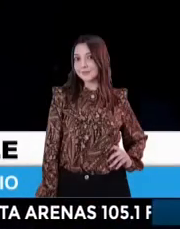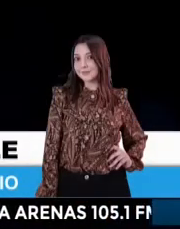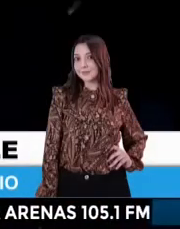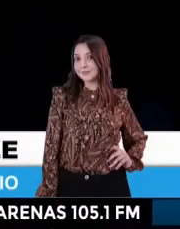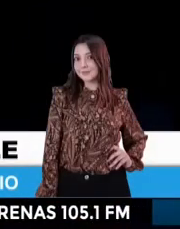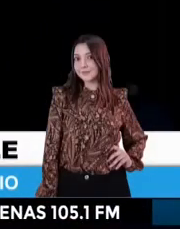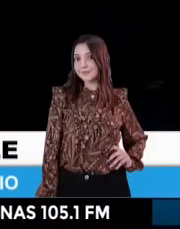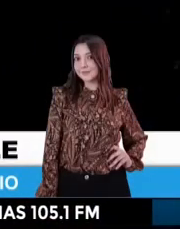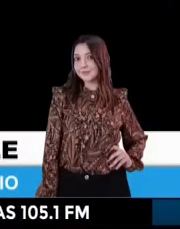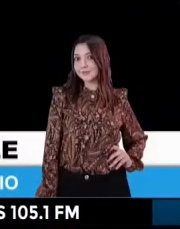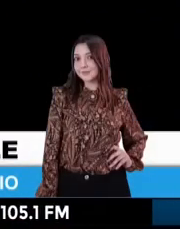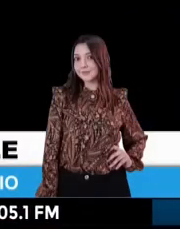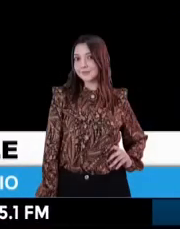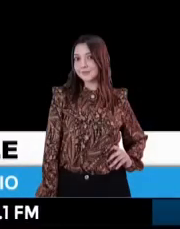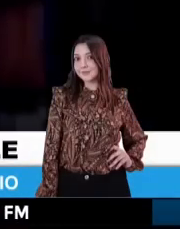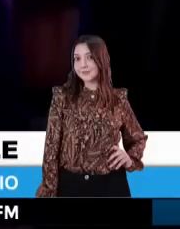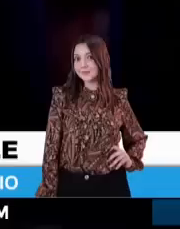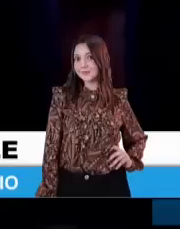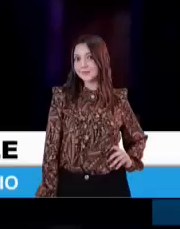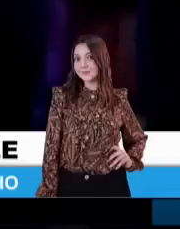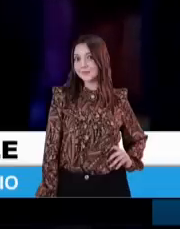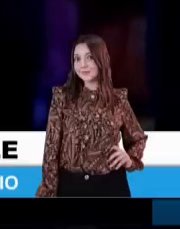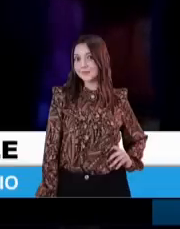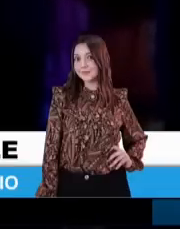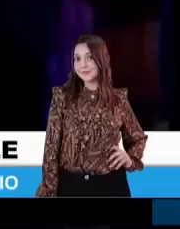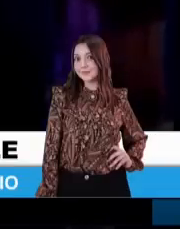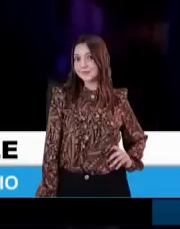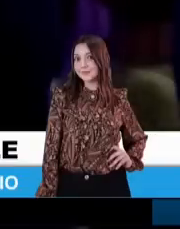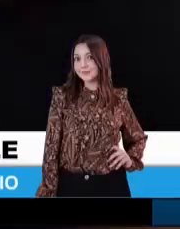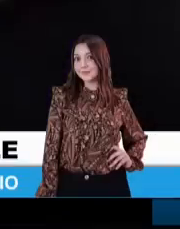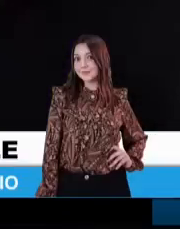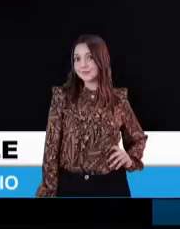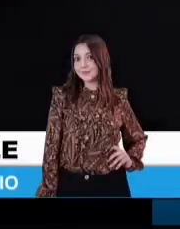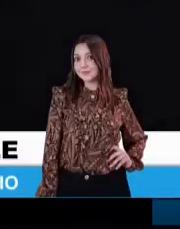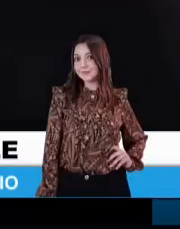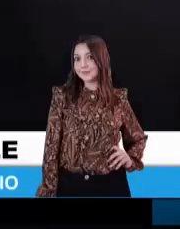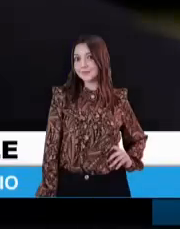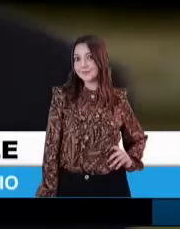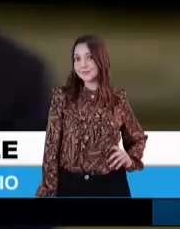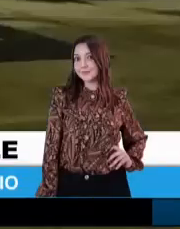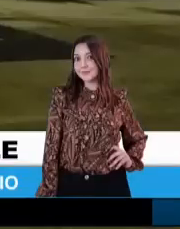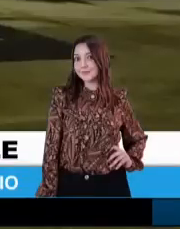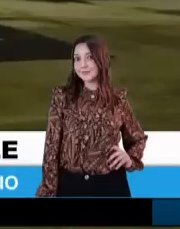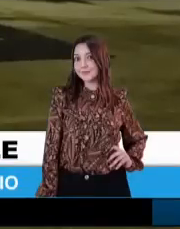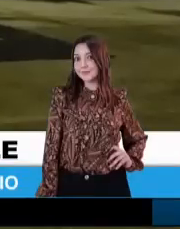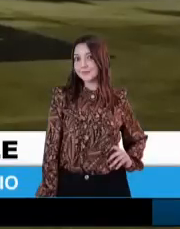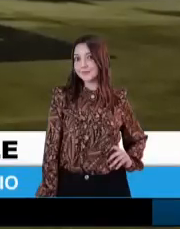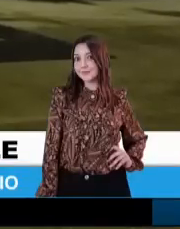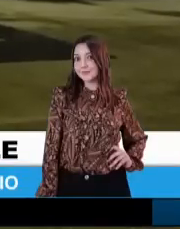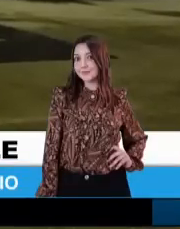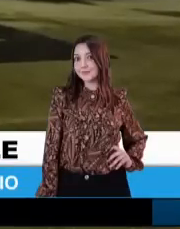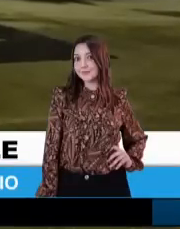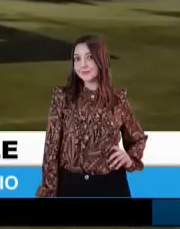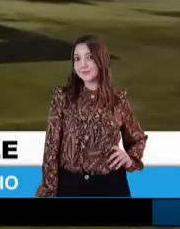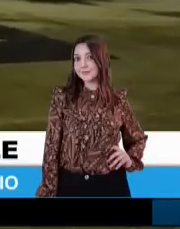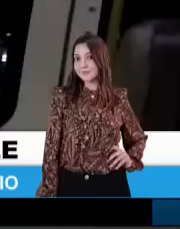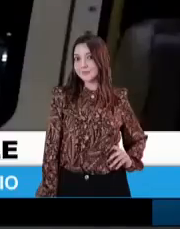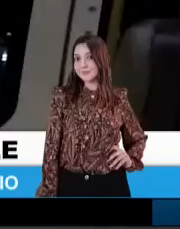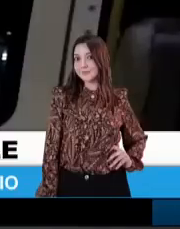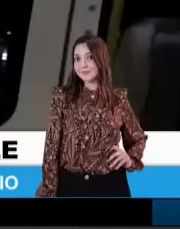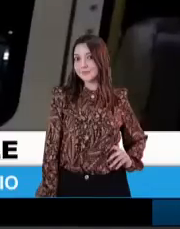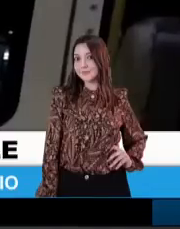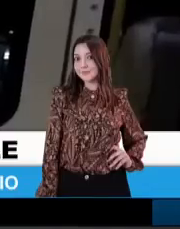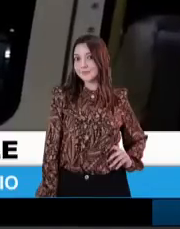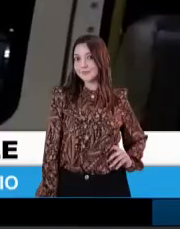atentos a quién llega a esta hora de la mañana. Lo cierto es que ya se encuentra acá en este